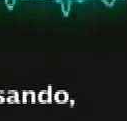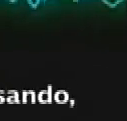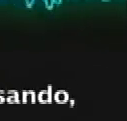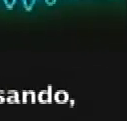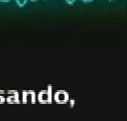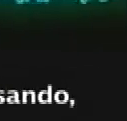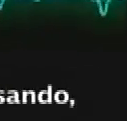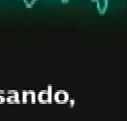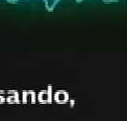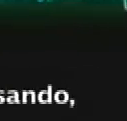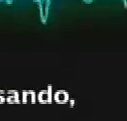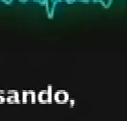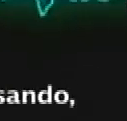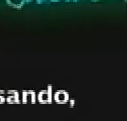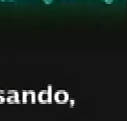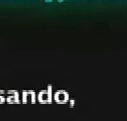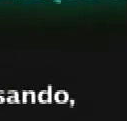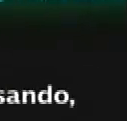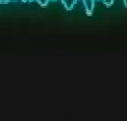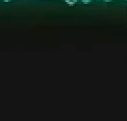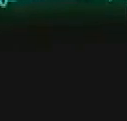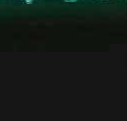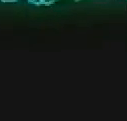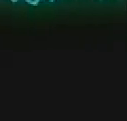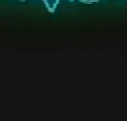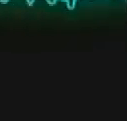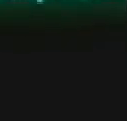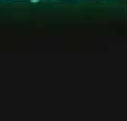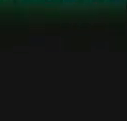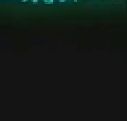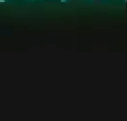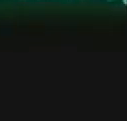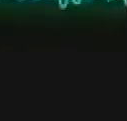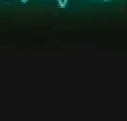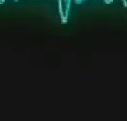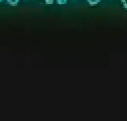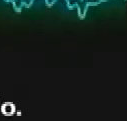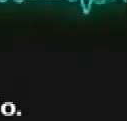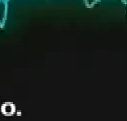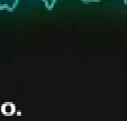ya comenzó o qué está pasando, que no vemos nada por cadena nacional.